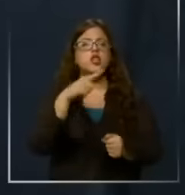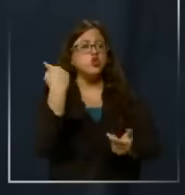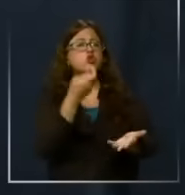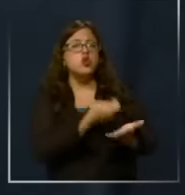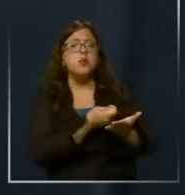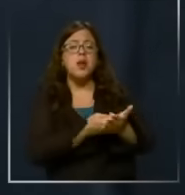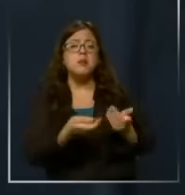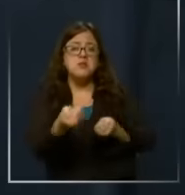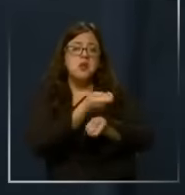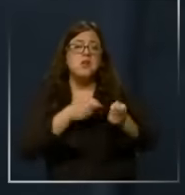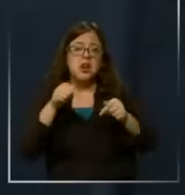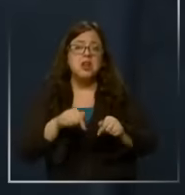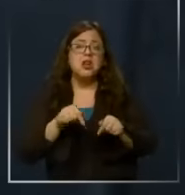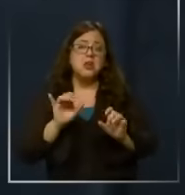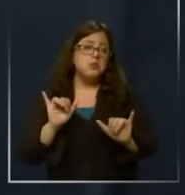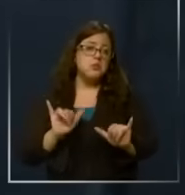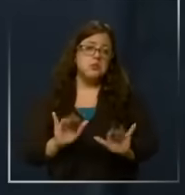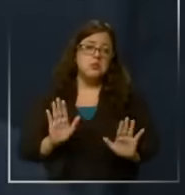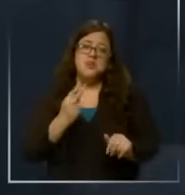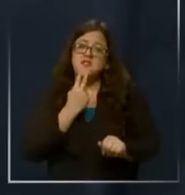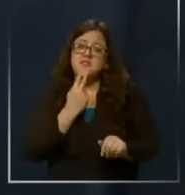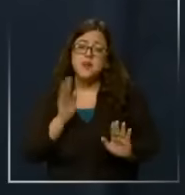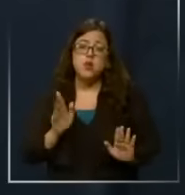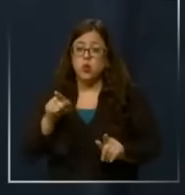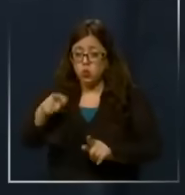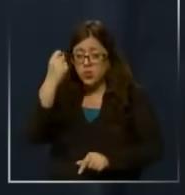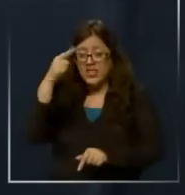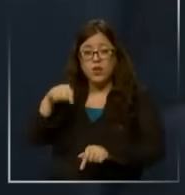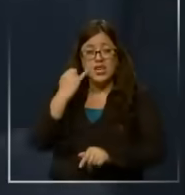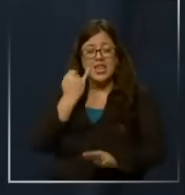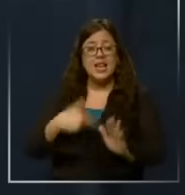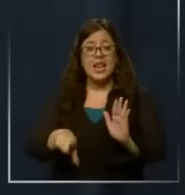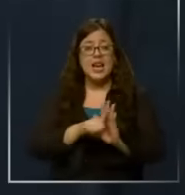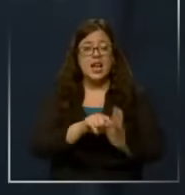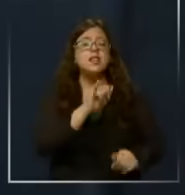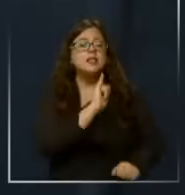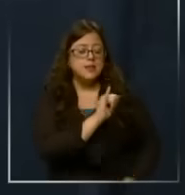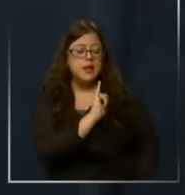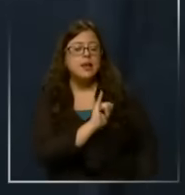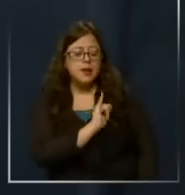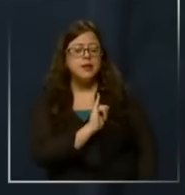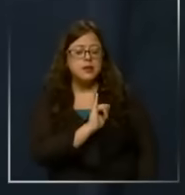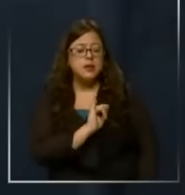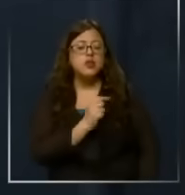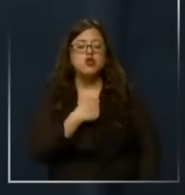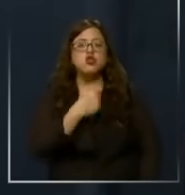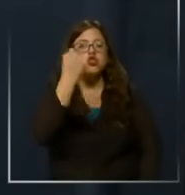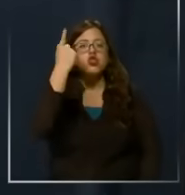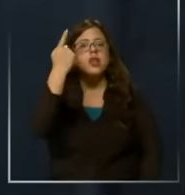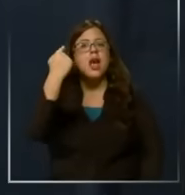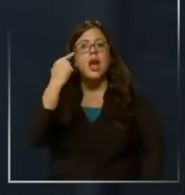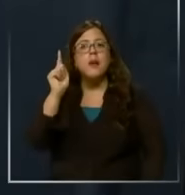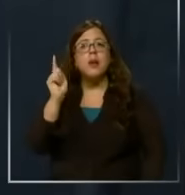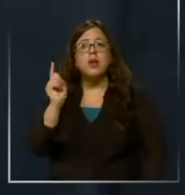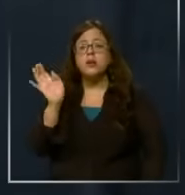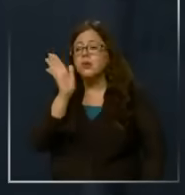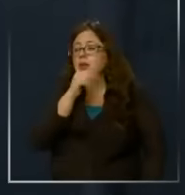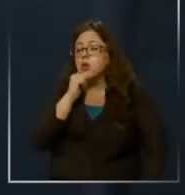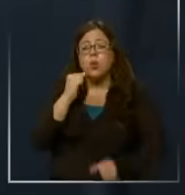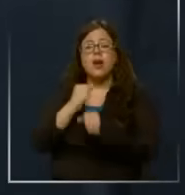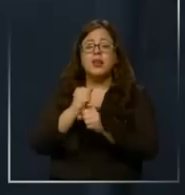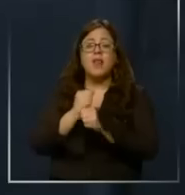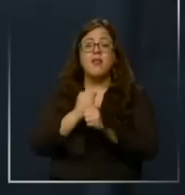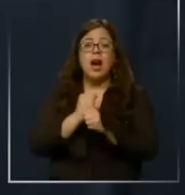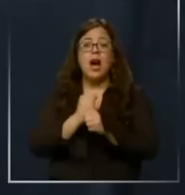aquí, nos vendieron y aquí nos instalamos. ¿Pero tú sabías que esto es ilegal? Sí, es ilegal, pero a falta de que no teníamos trabajo,